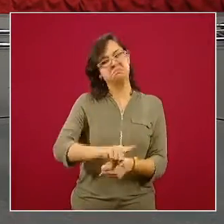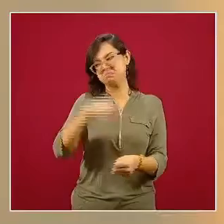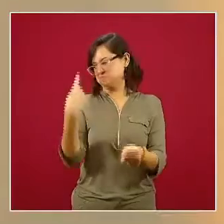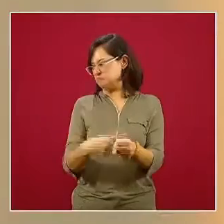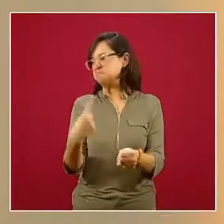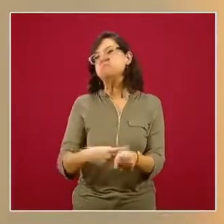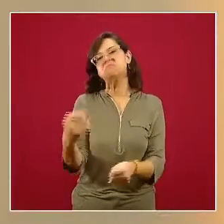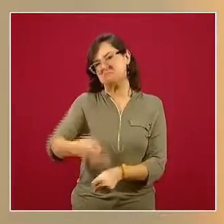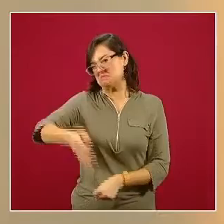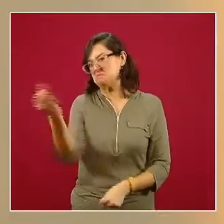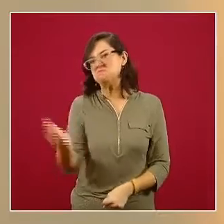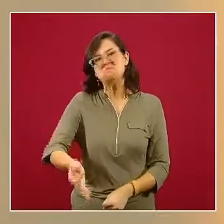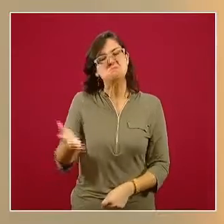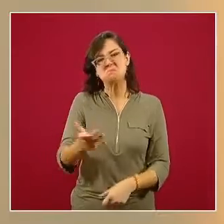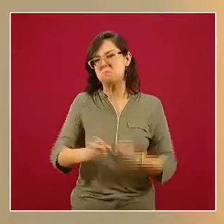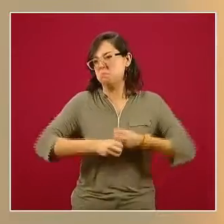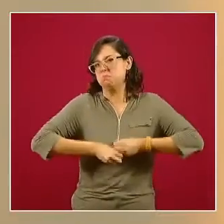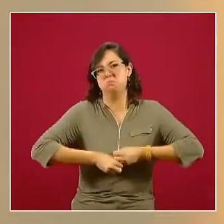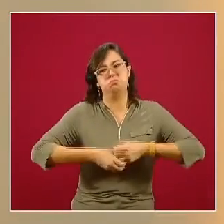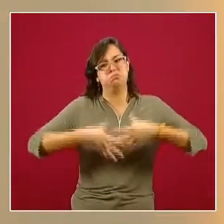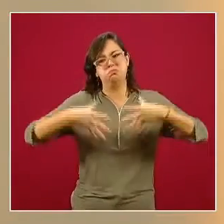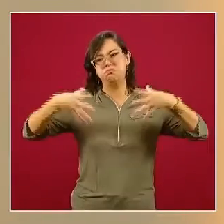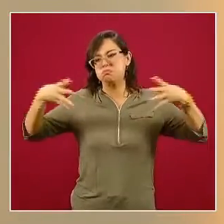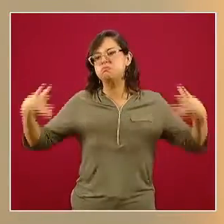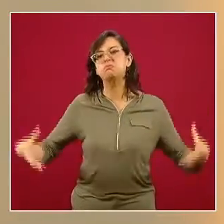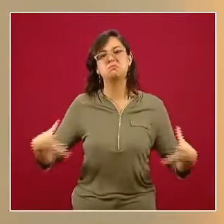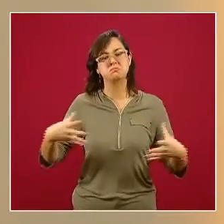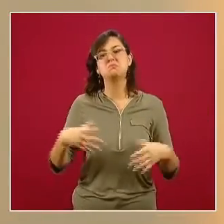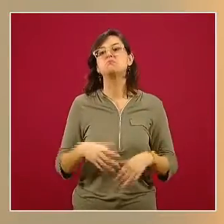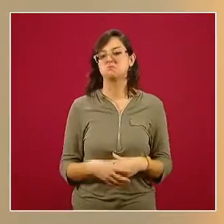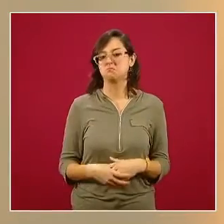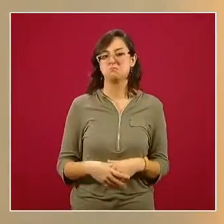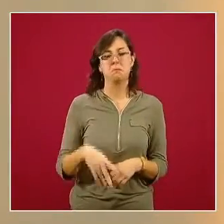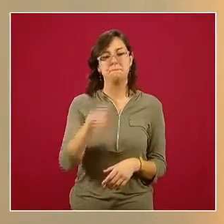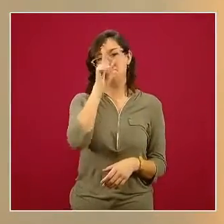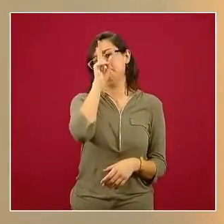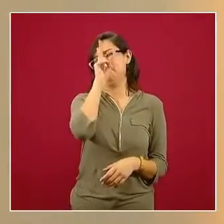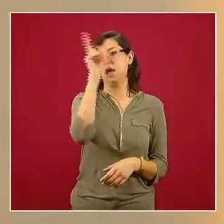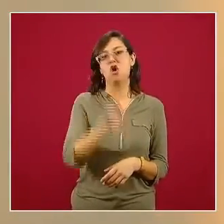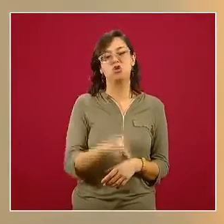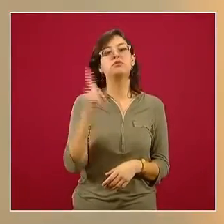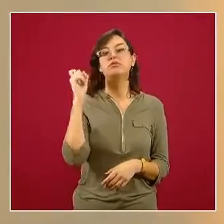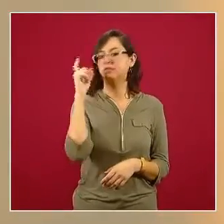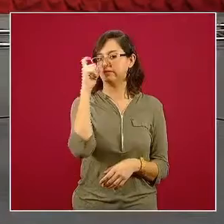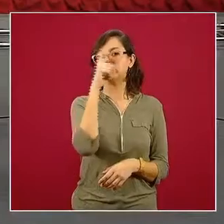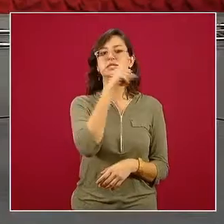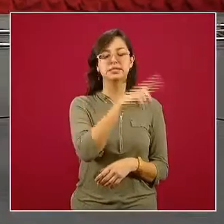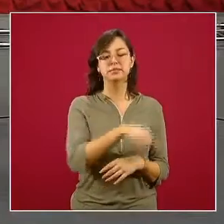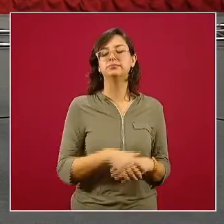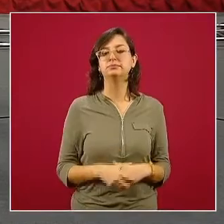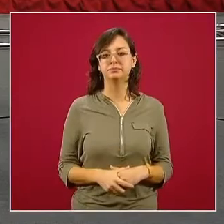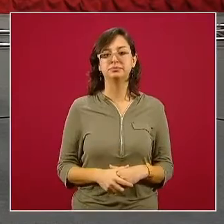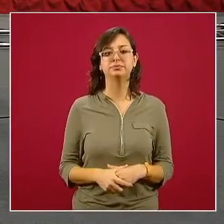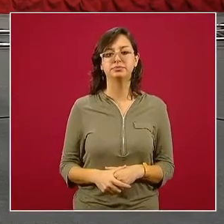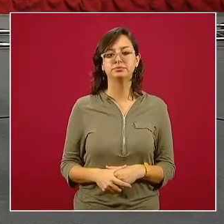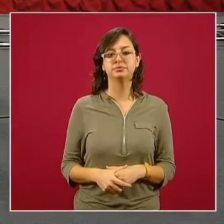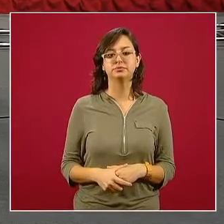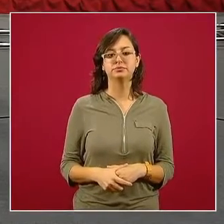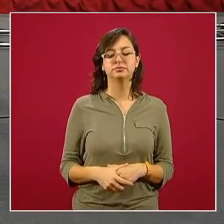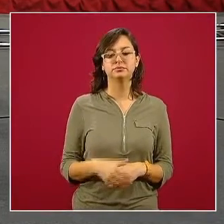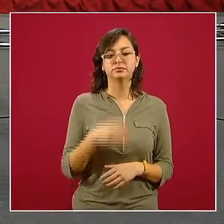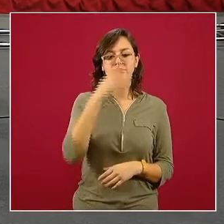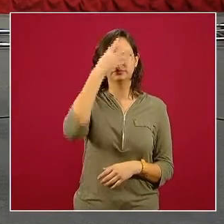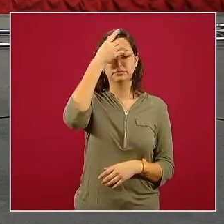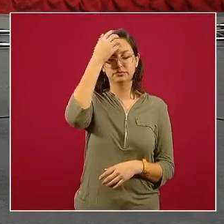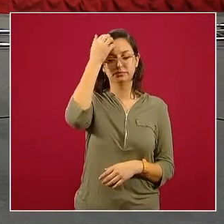un repunte de la epidemia de una manera sumamente difícil de controlar. Vámonos